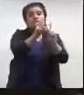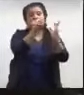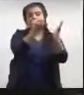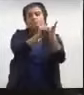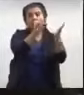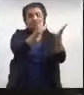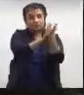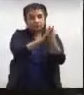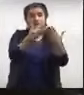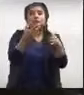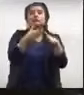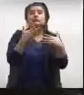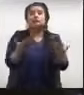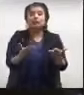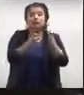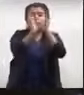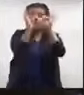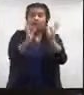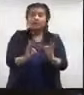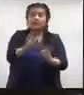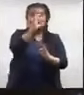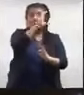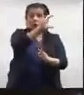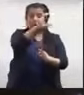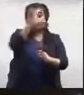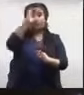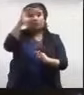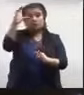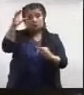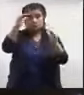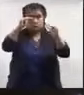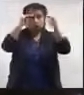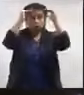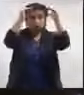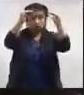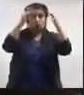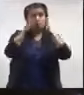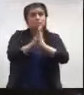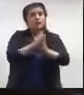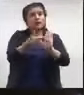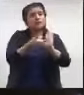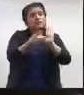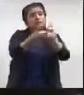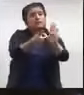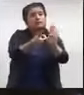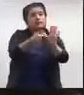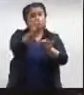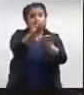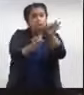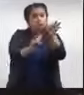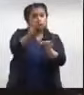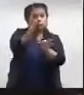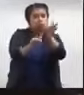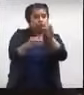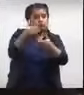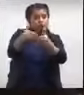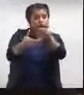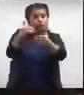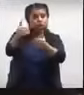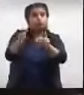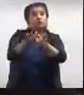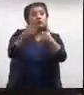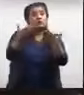ser que sea por las razones que la Corte de Constitucionalidad haya establecido en diferentes sentencias. Hagamos las cosas